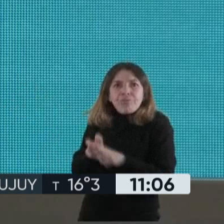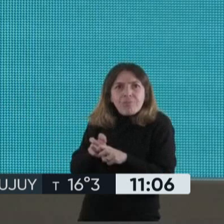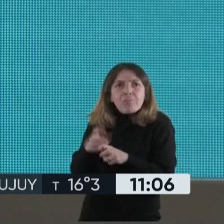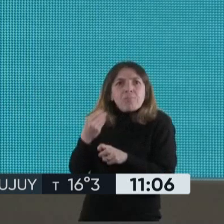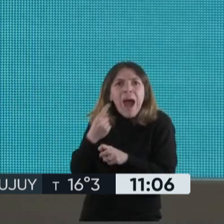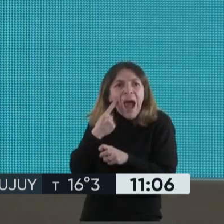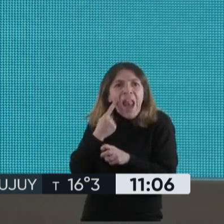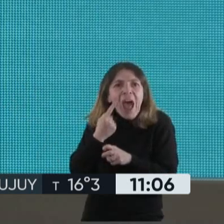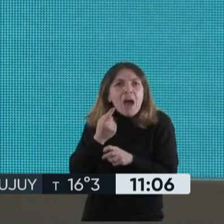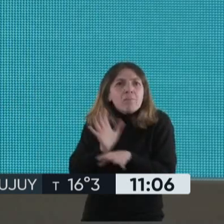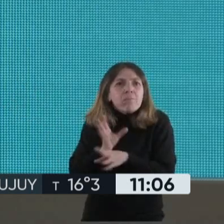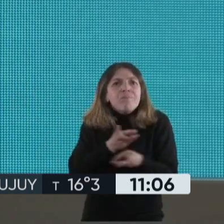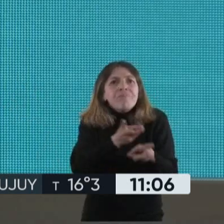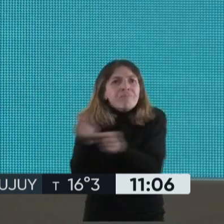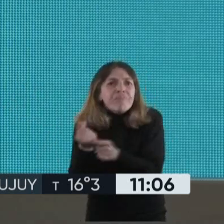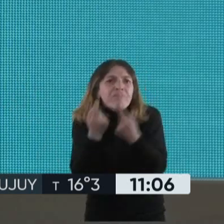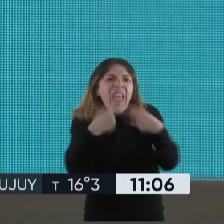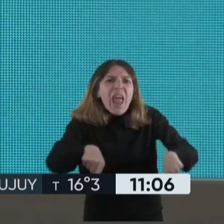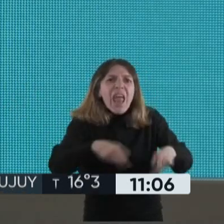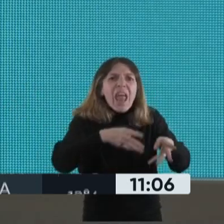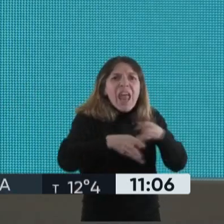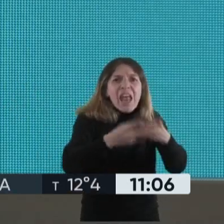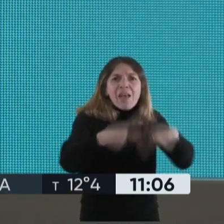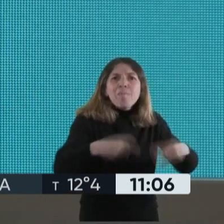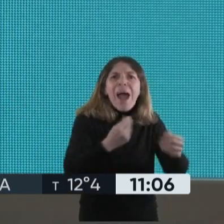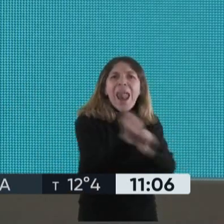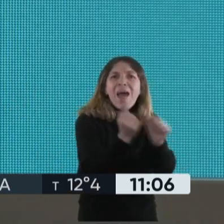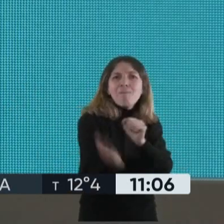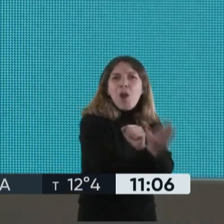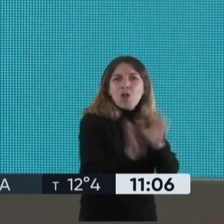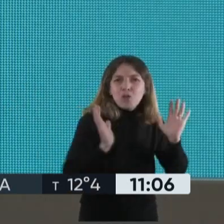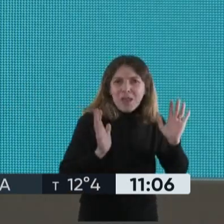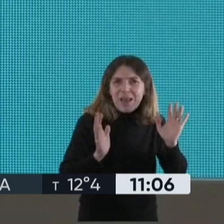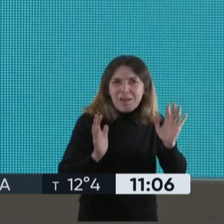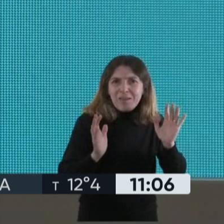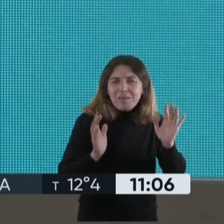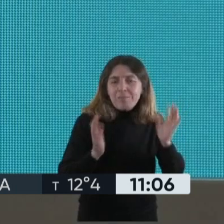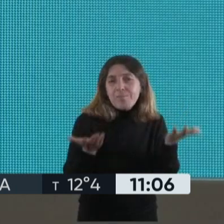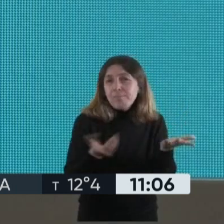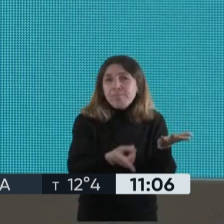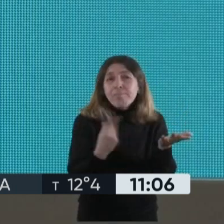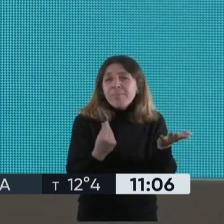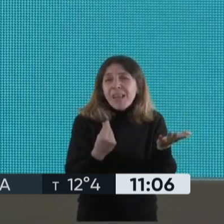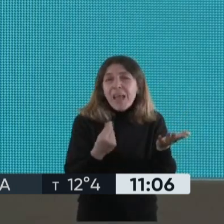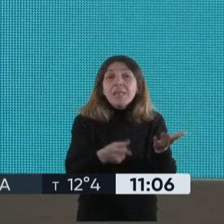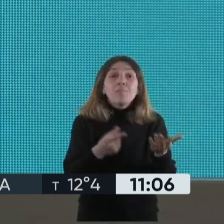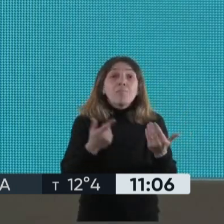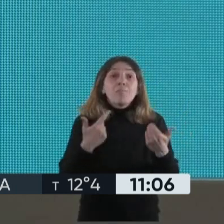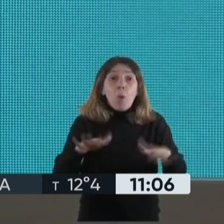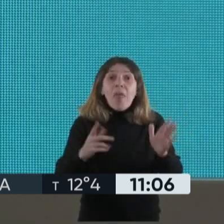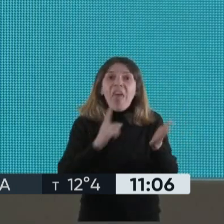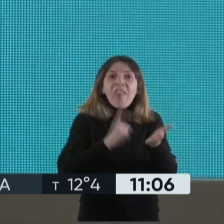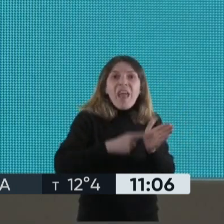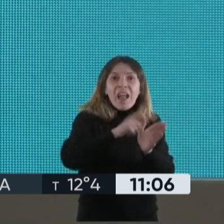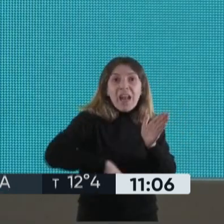los equipos especiales que se requieren para obtener producción incremental. Básicamente, lo que se permite es que